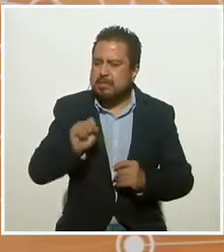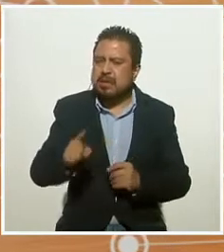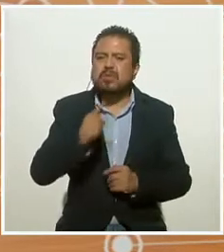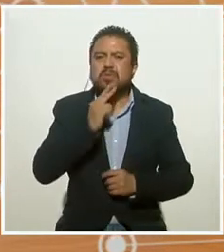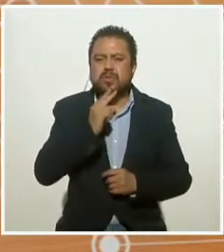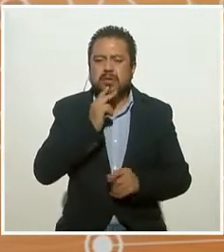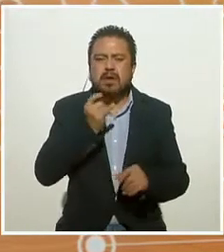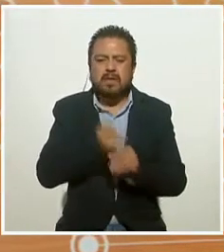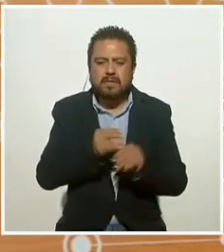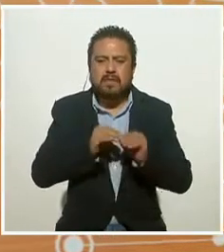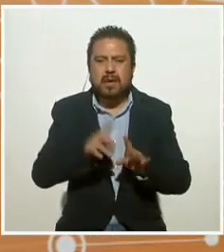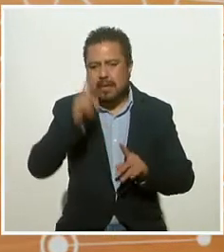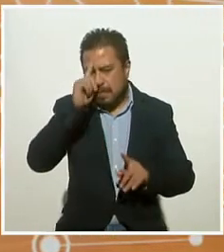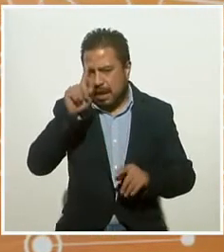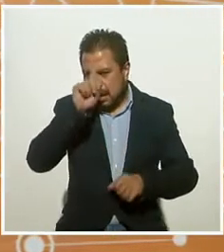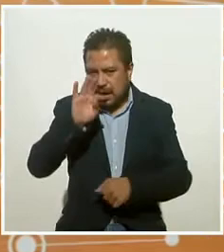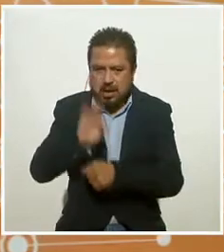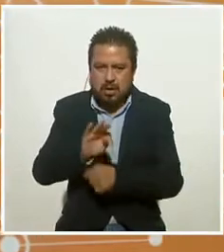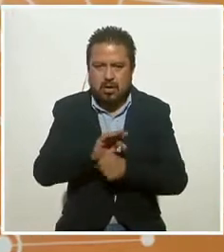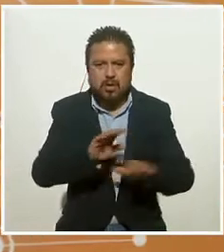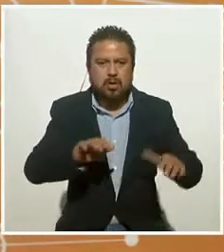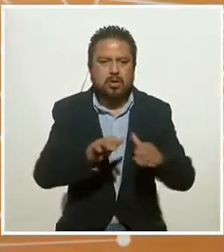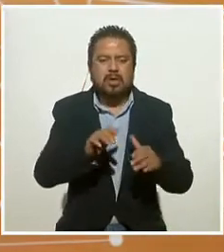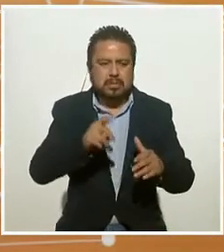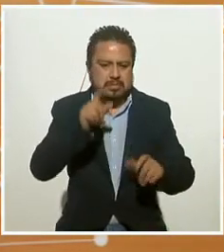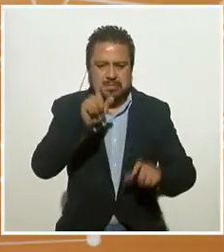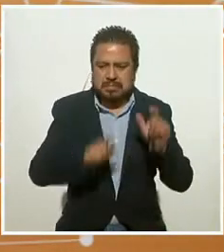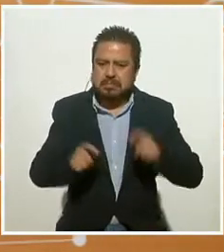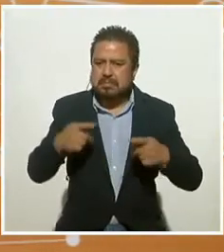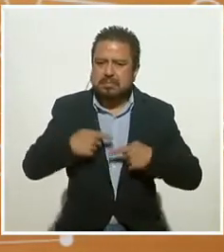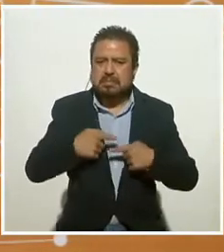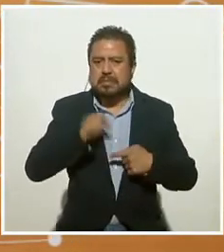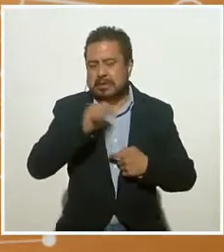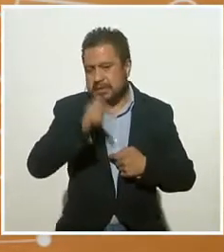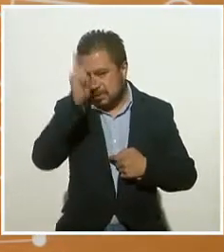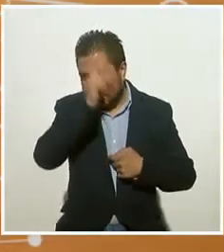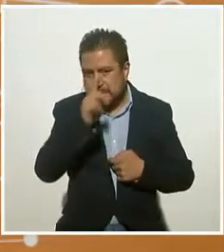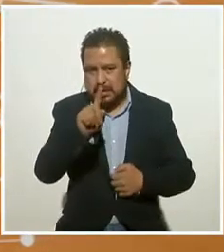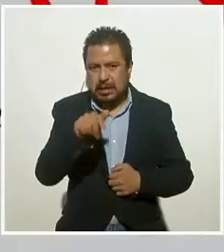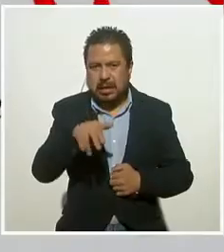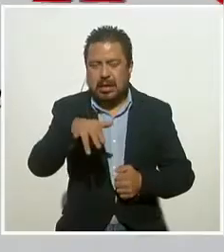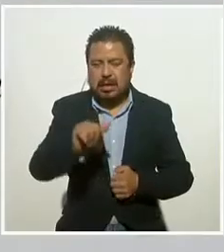esta información para la orientación de la conducta. Pero fue el psicólogo